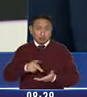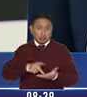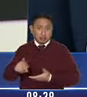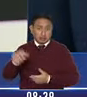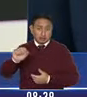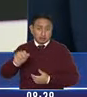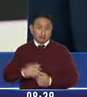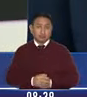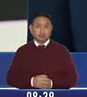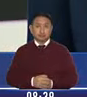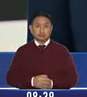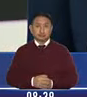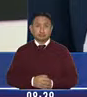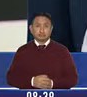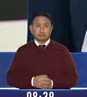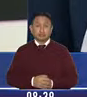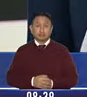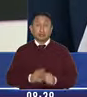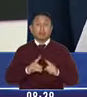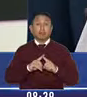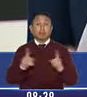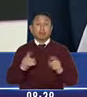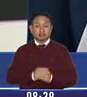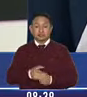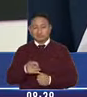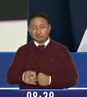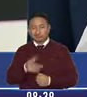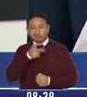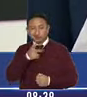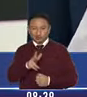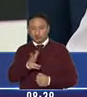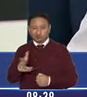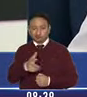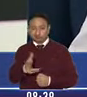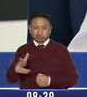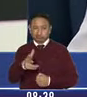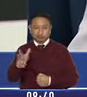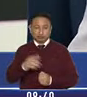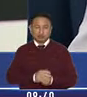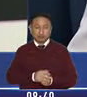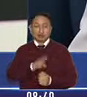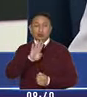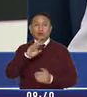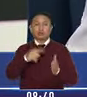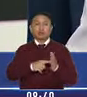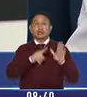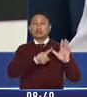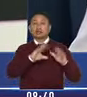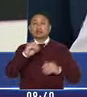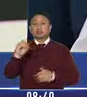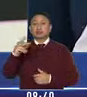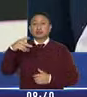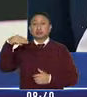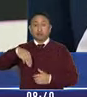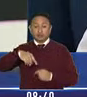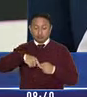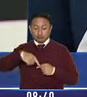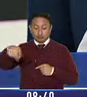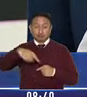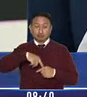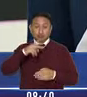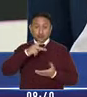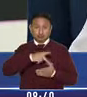a aportar en el tema de los peajes, pero en mal estado. No se olvide que tenemos cerca de 4.600 kilómetros de vialidad en la